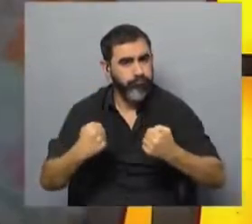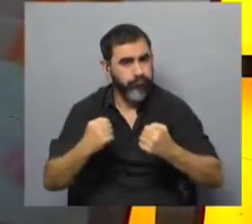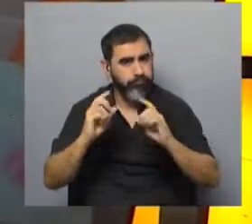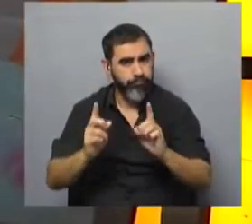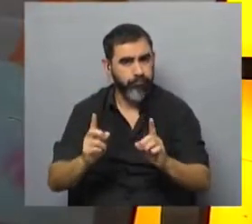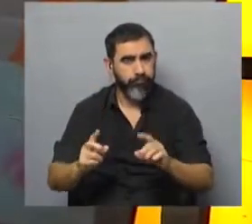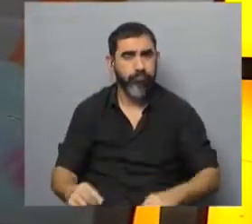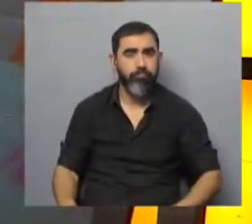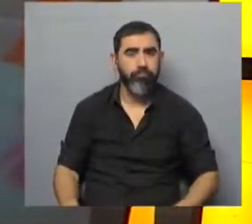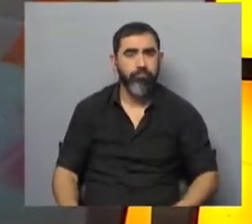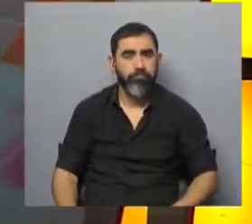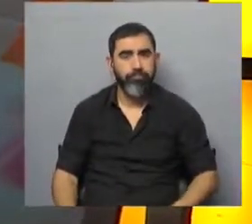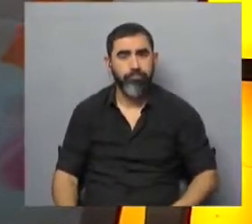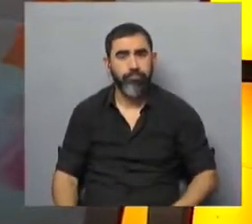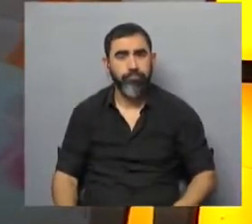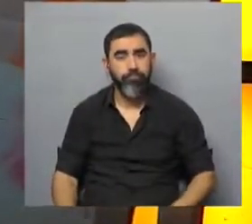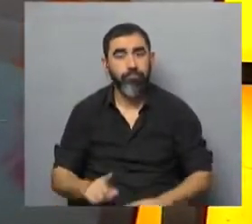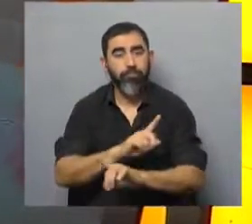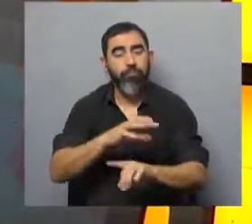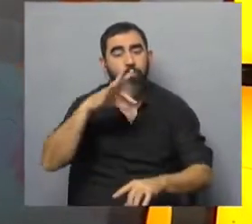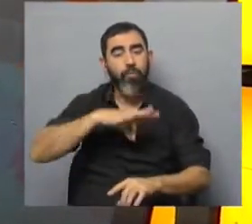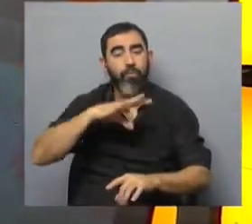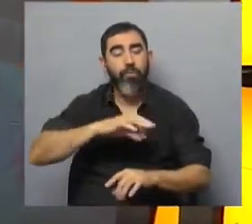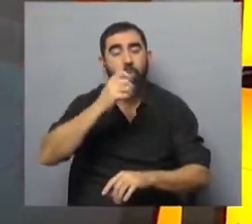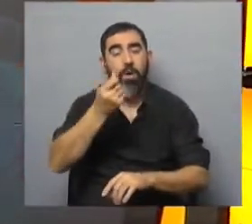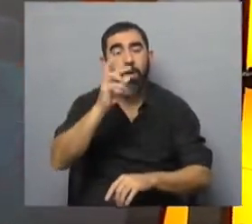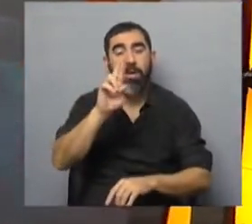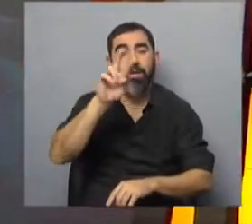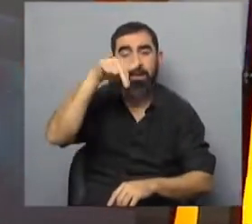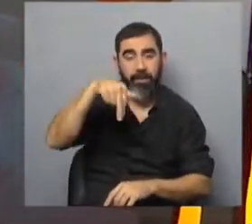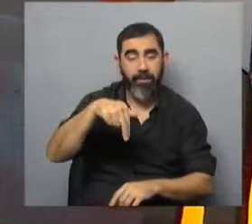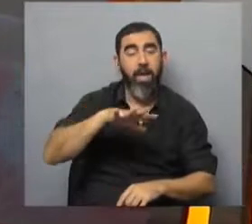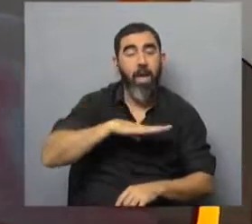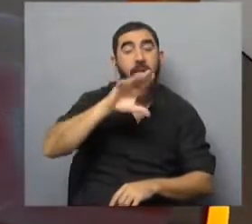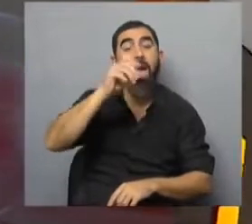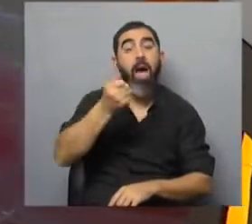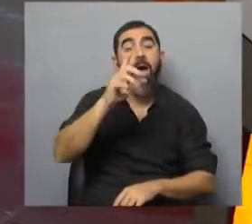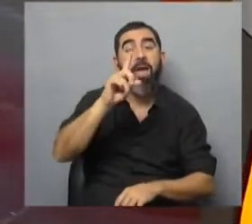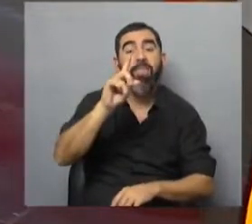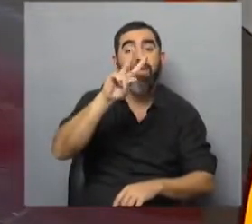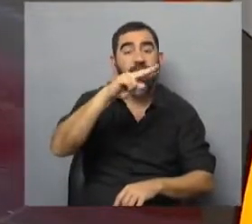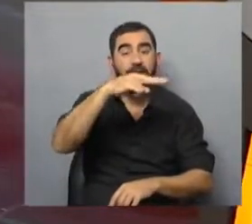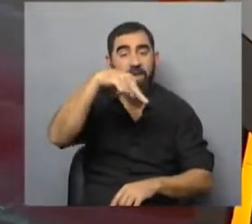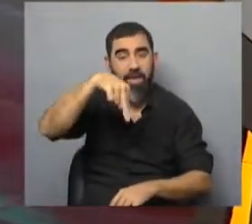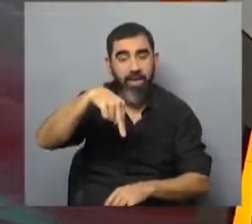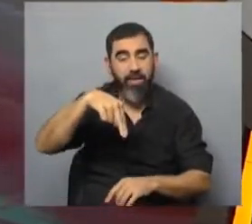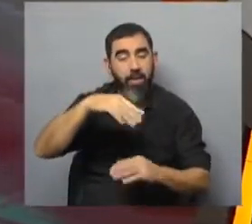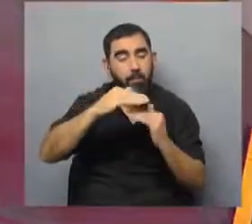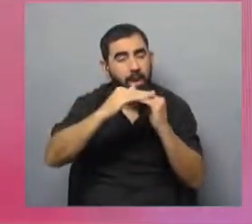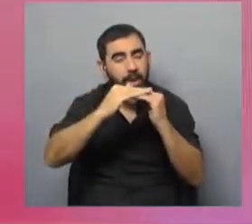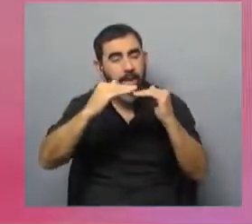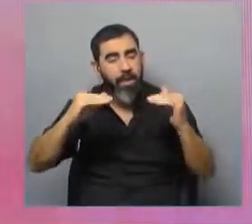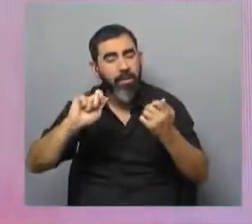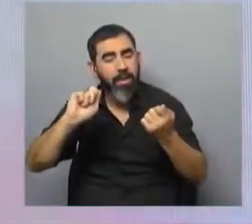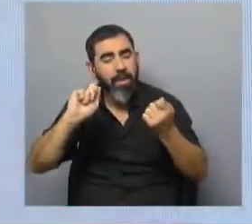correcto? Sí, exacto. Este no es un virus de genoma ARN, tiene ADN, que es más estable, que muta menos que un virus que